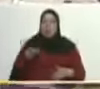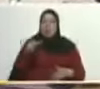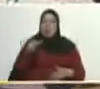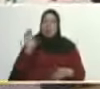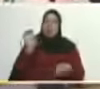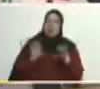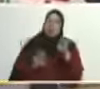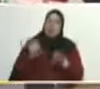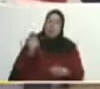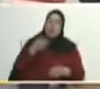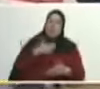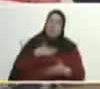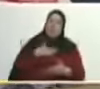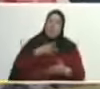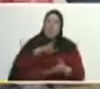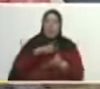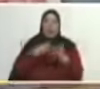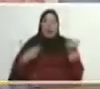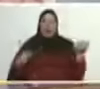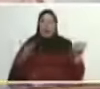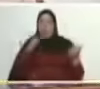tiene traducción.